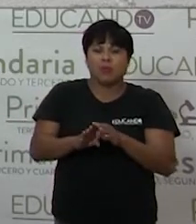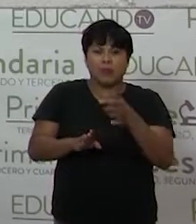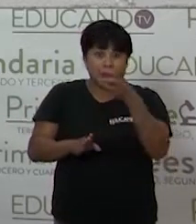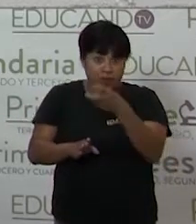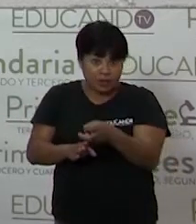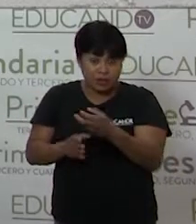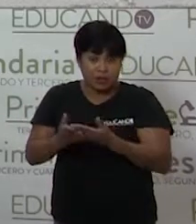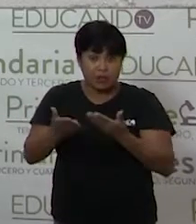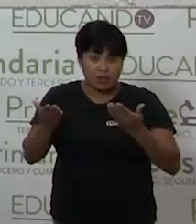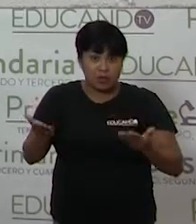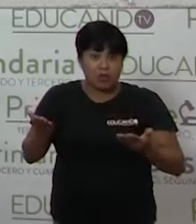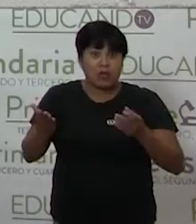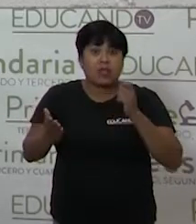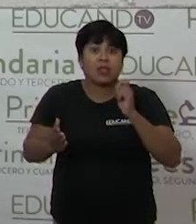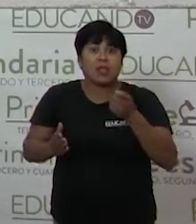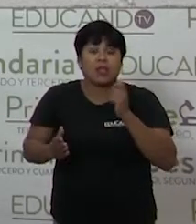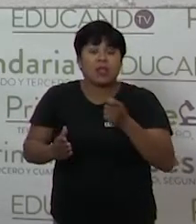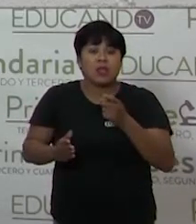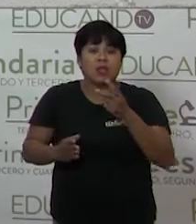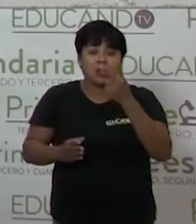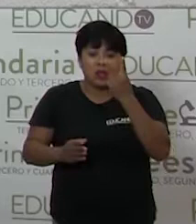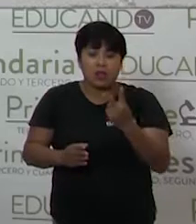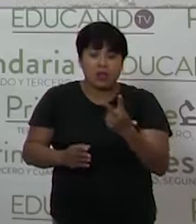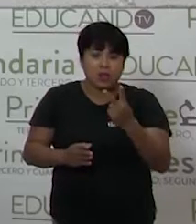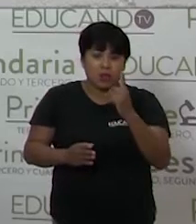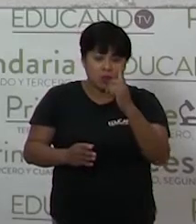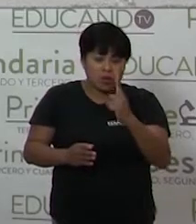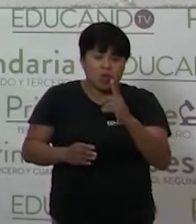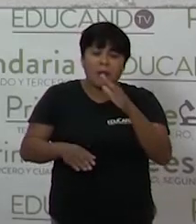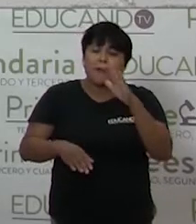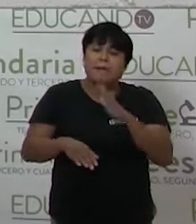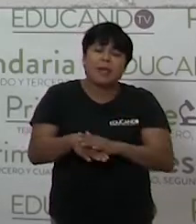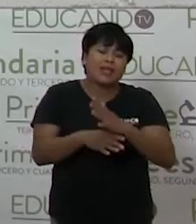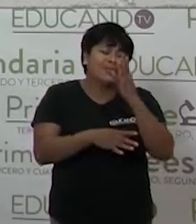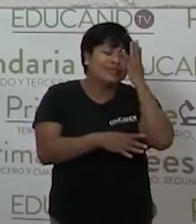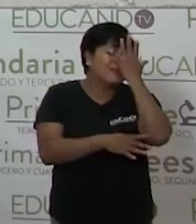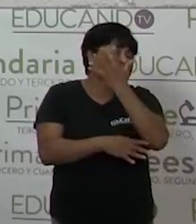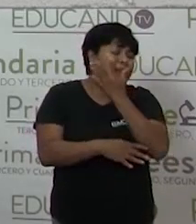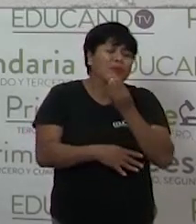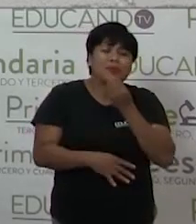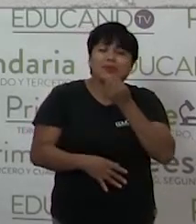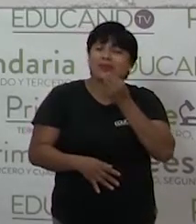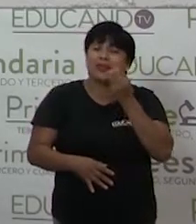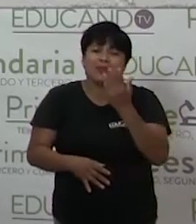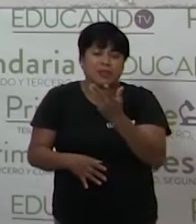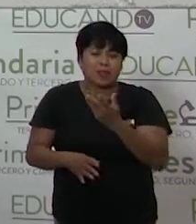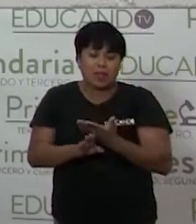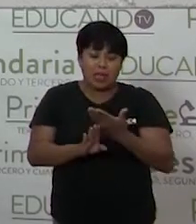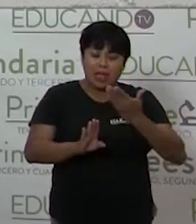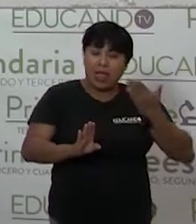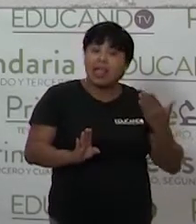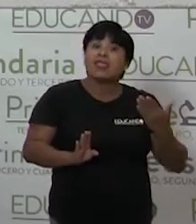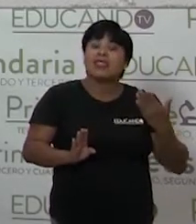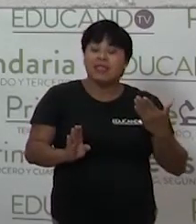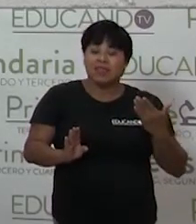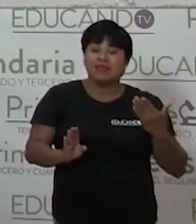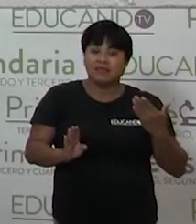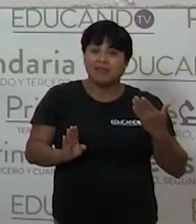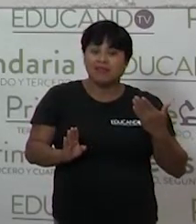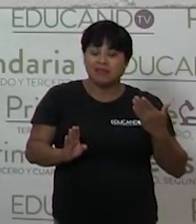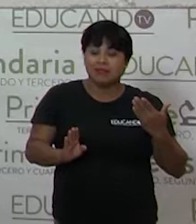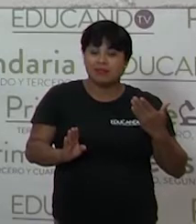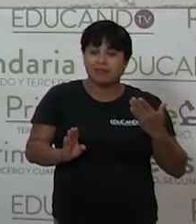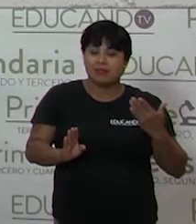y esta vez era un país más bonito todavía que el anterior